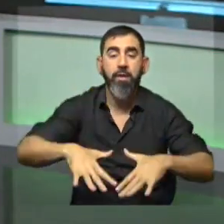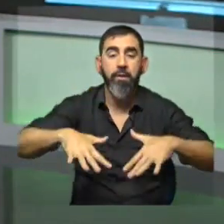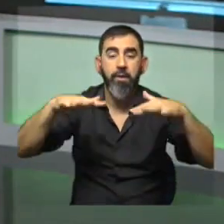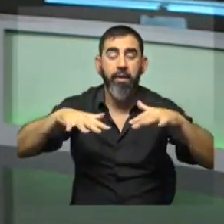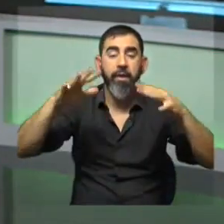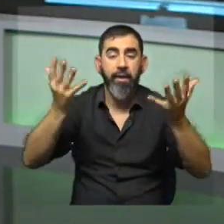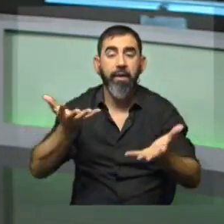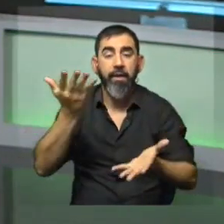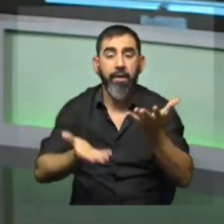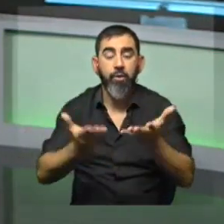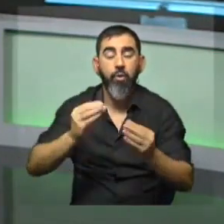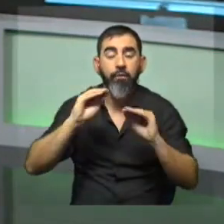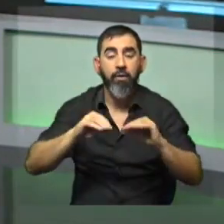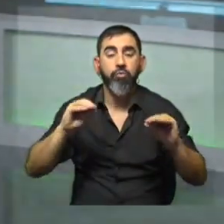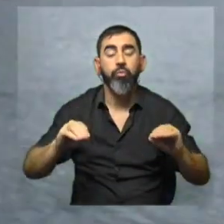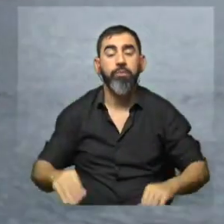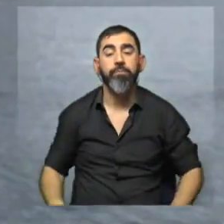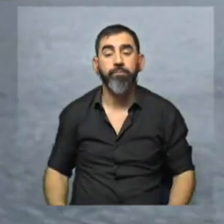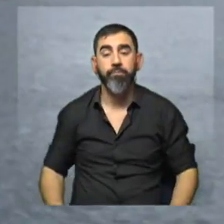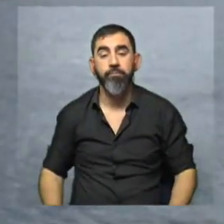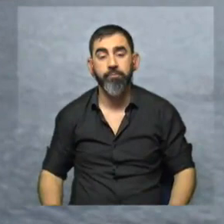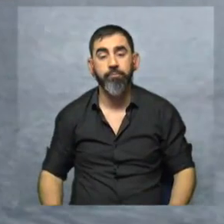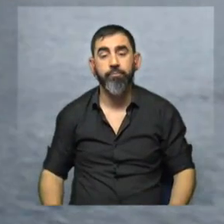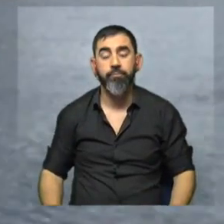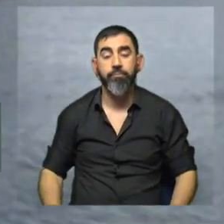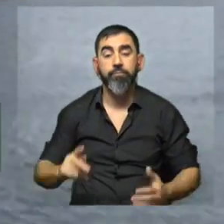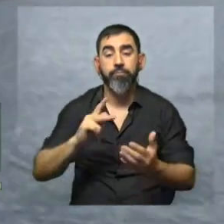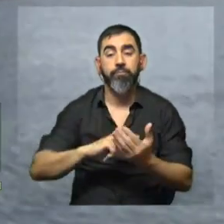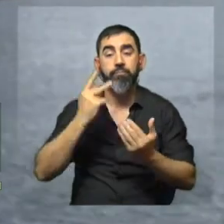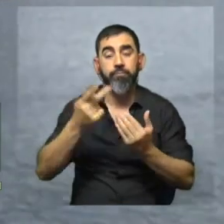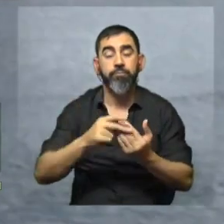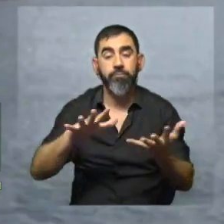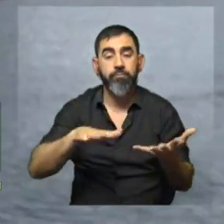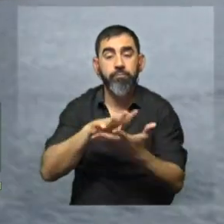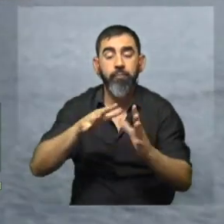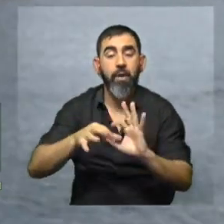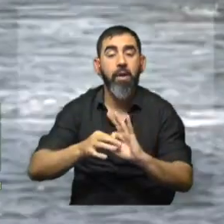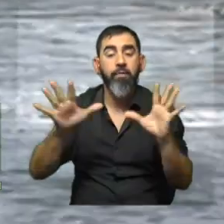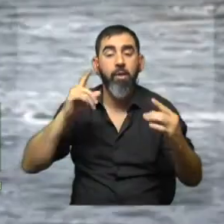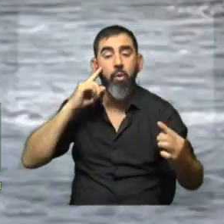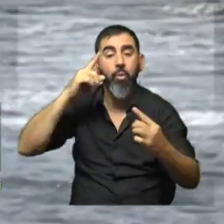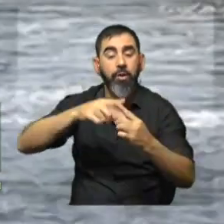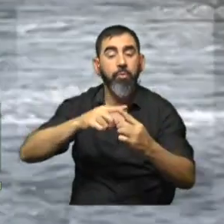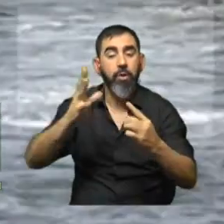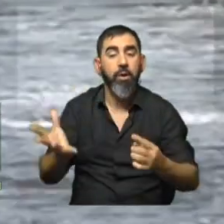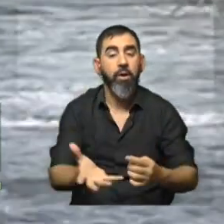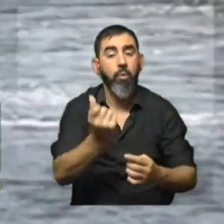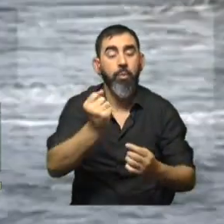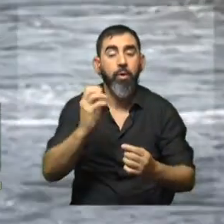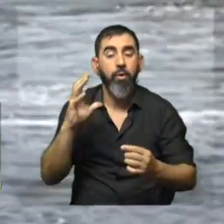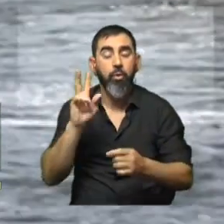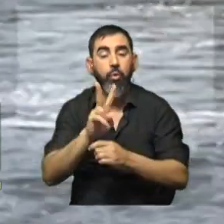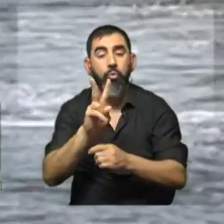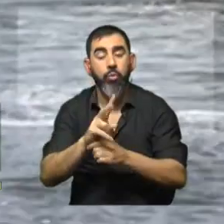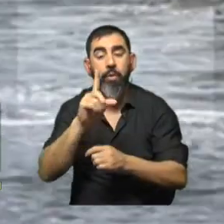recursos hídricos de la capital. El proyecto Áreas Liberadas está enfocado en la recuperación y preservación de